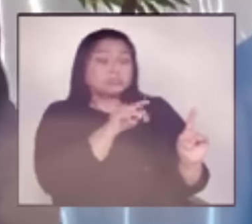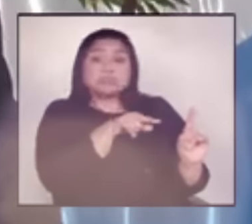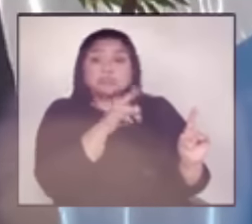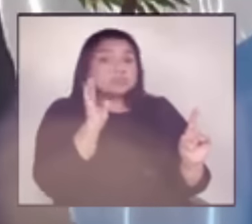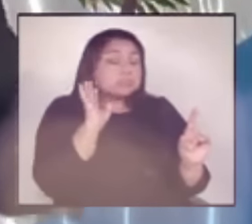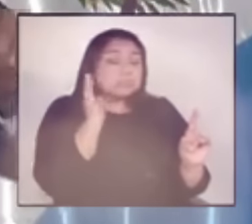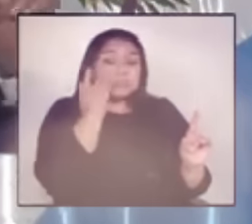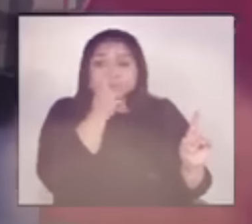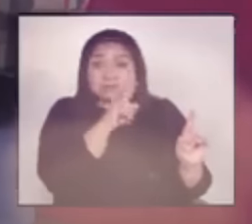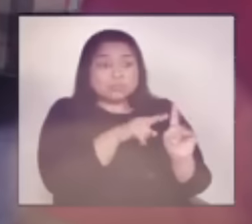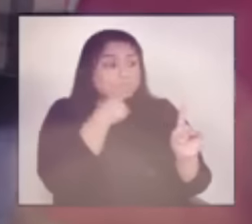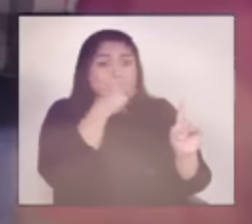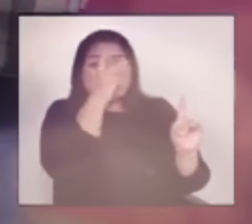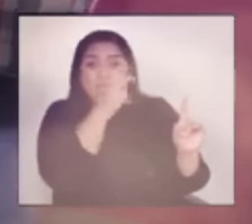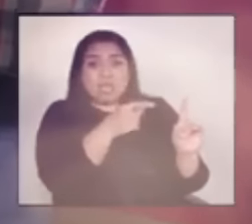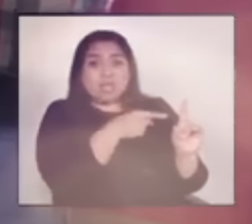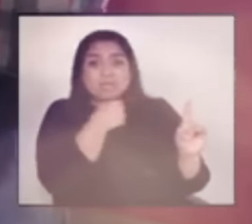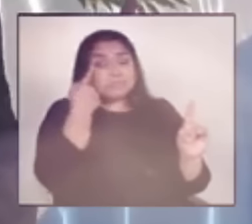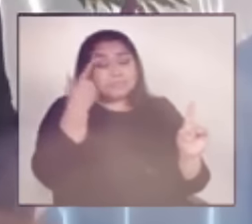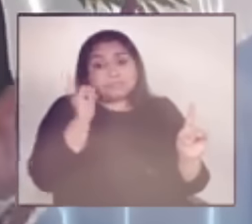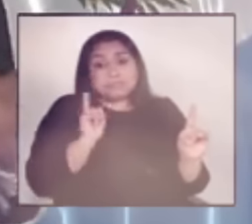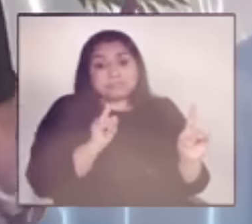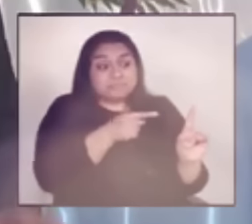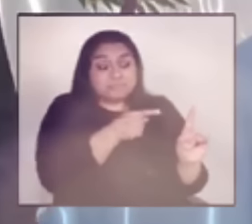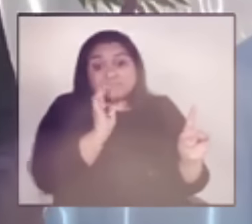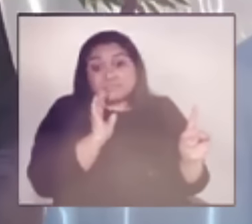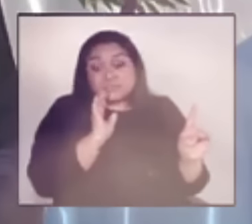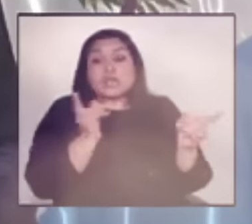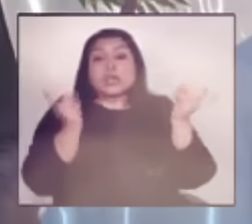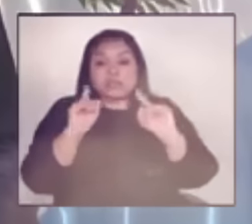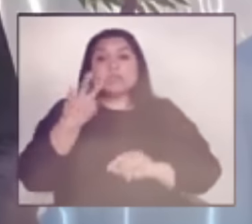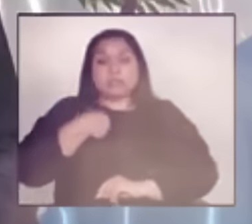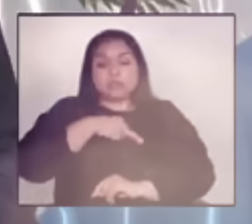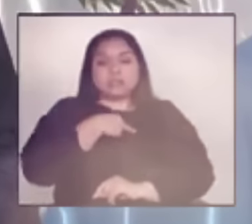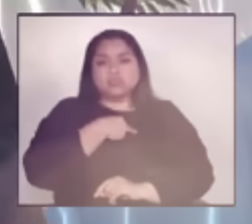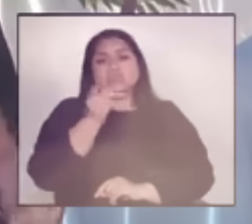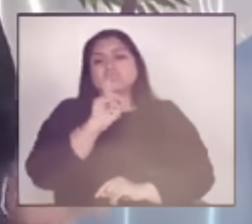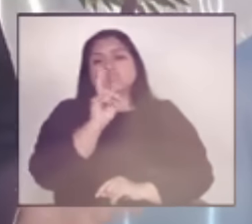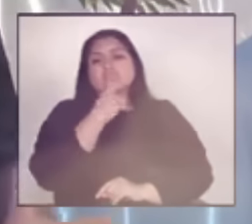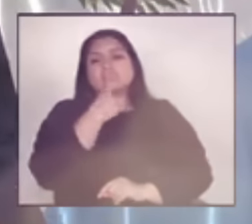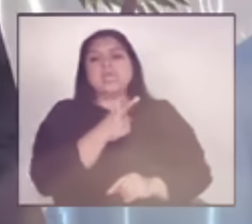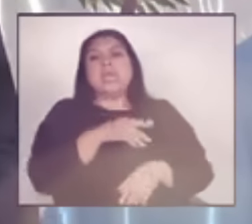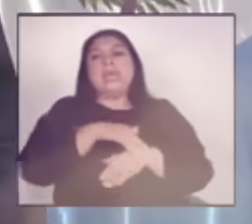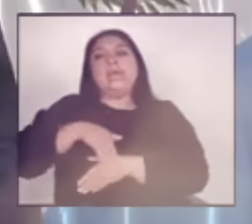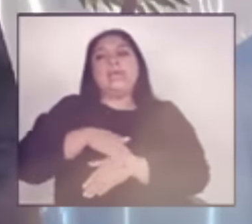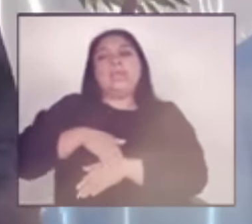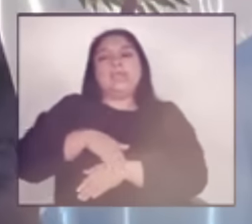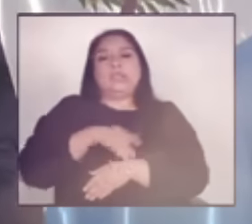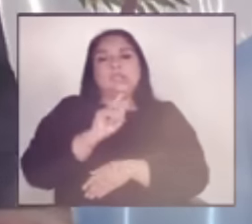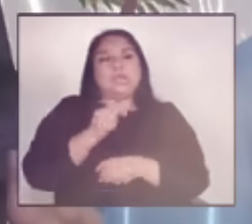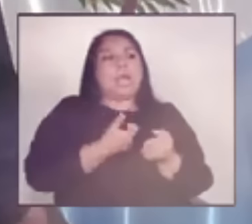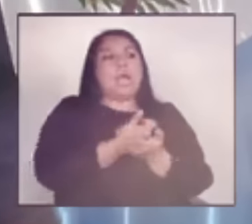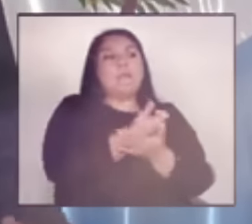todo de esos casos particulares, pero en el caso nuestro nosotros no vamos a detener ningún tipo de